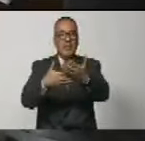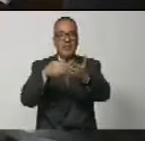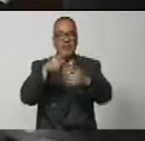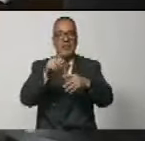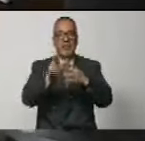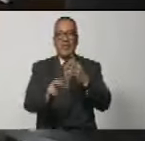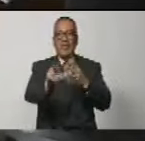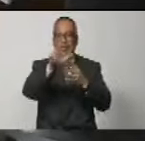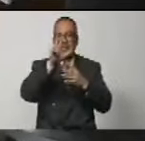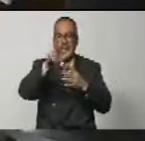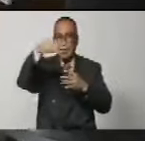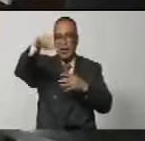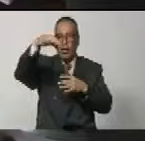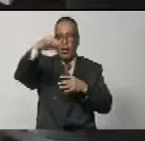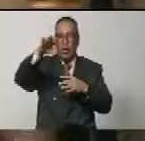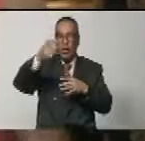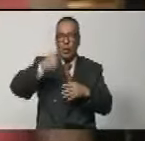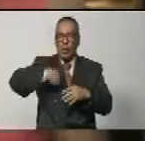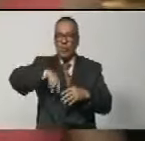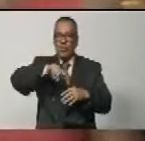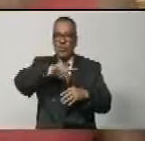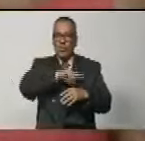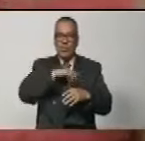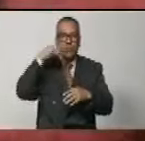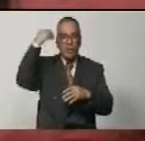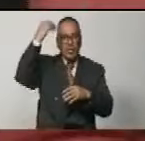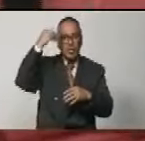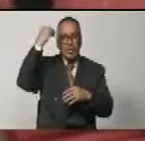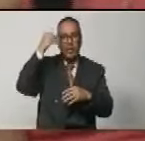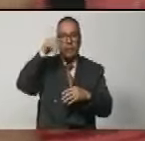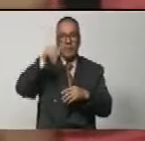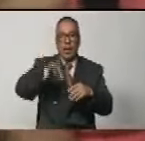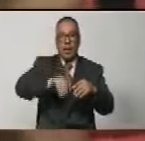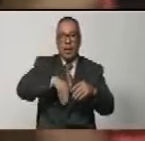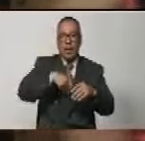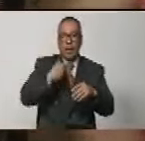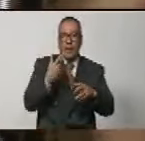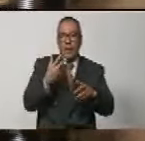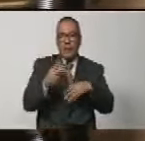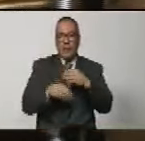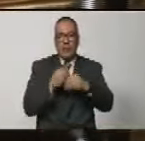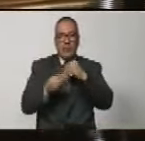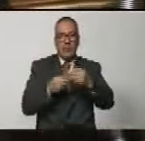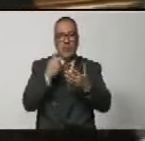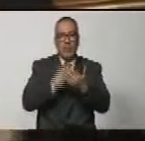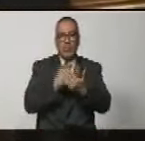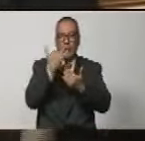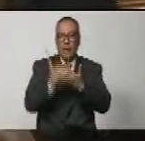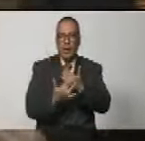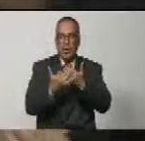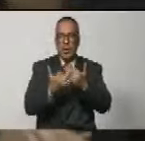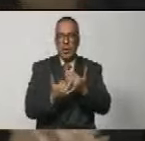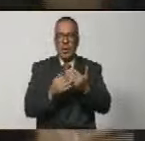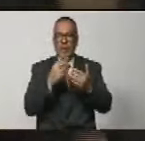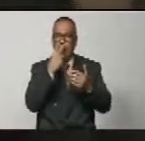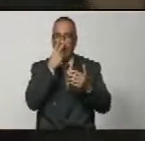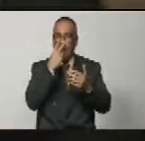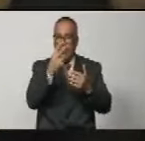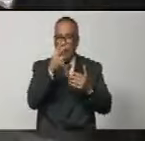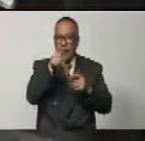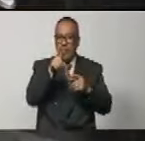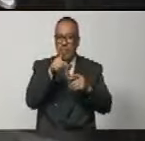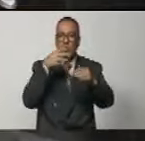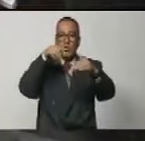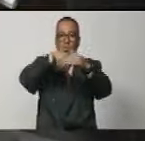3 hojas de lo que nosotros pensábamos que podía ser el proyecto para la visibilización,